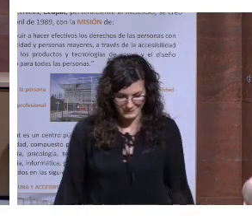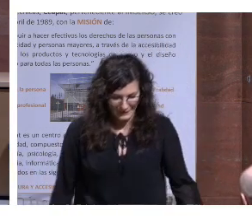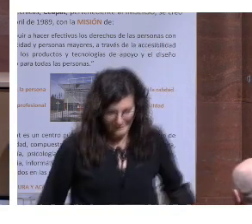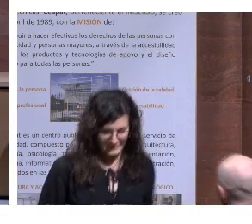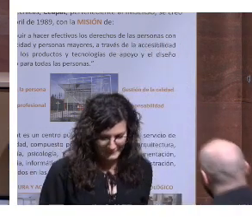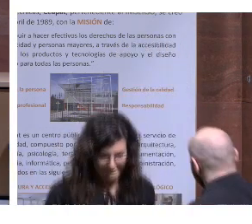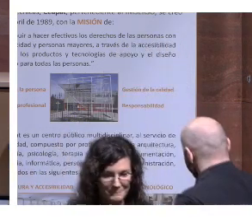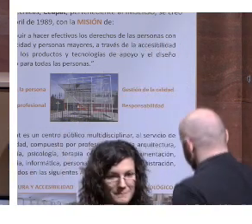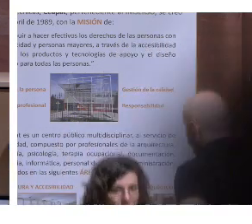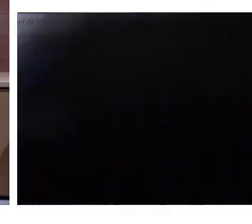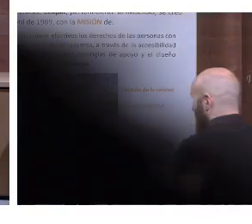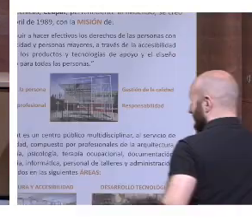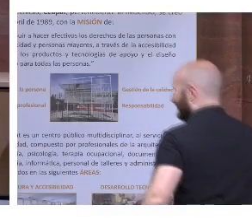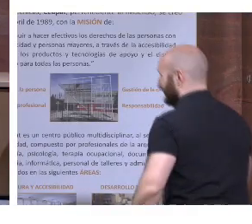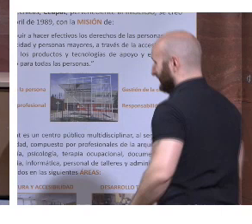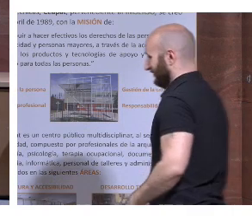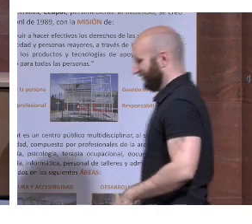Voy a subir, pero aquí mejor.